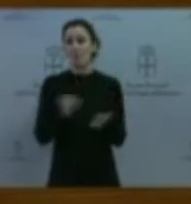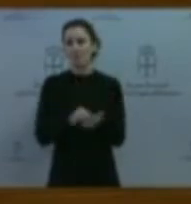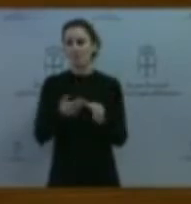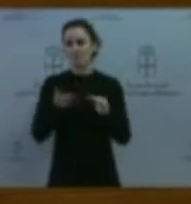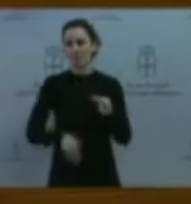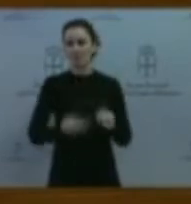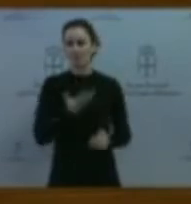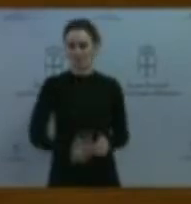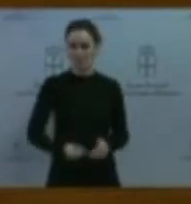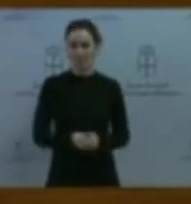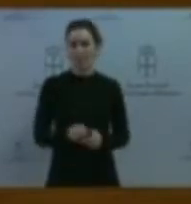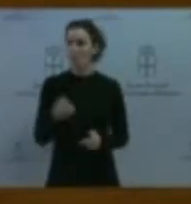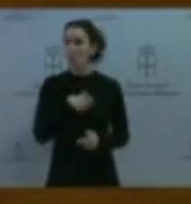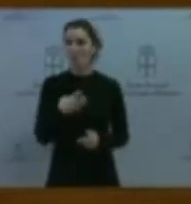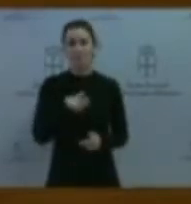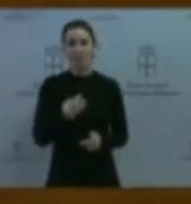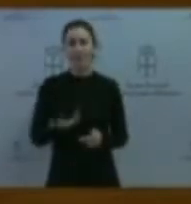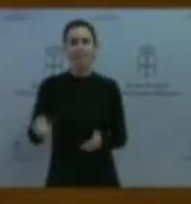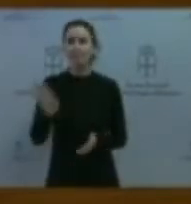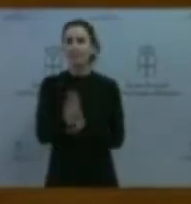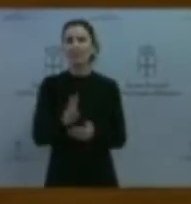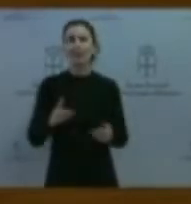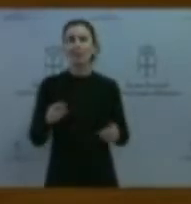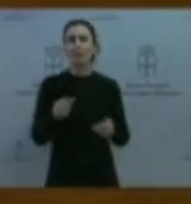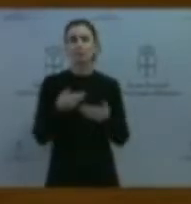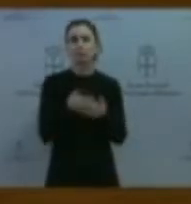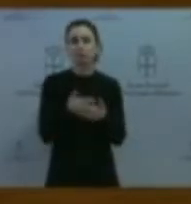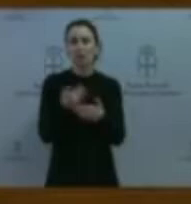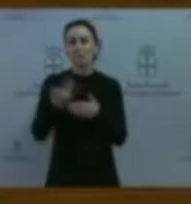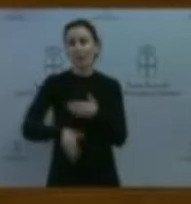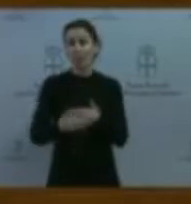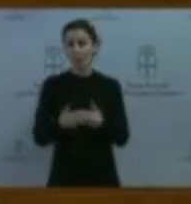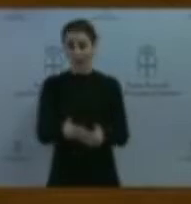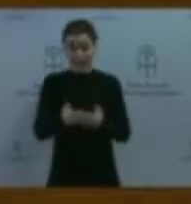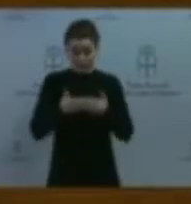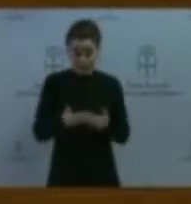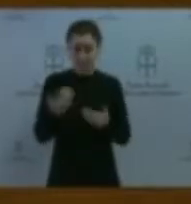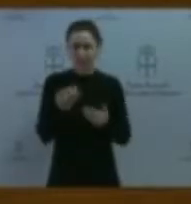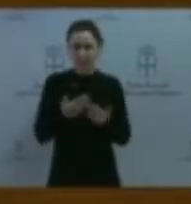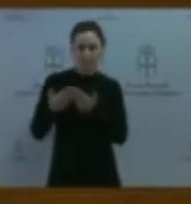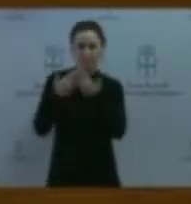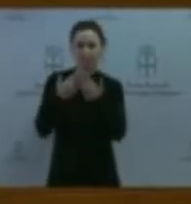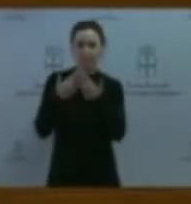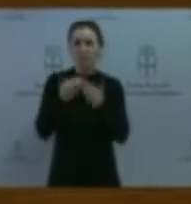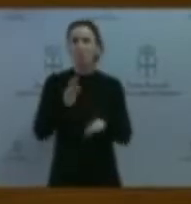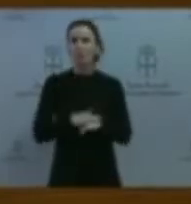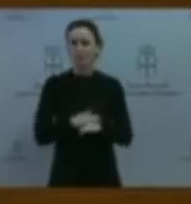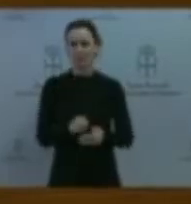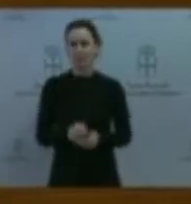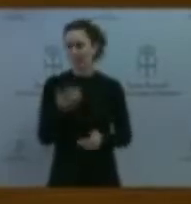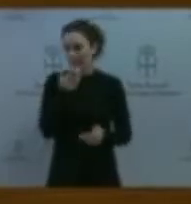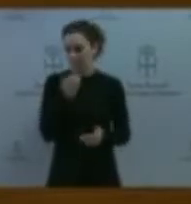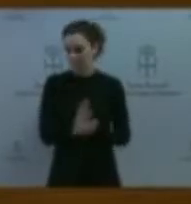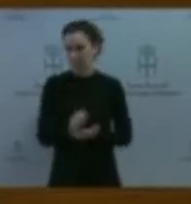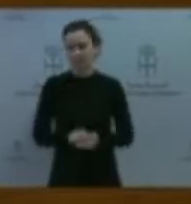para el corto plazo sin examinar estas decisiones que nos han conducido a esta situación. Un ejemplo. En Asturias, una potencia